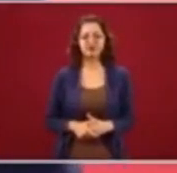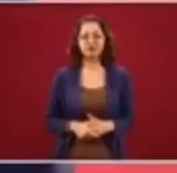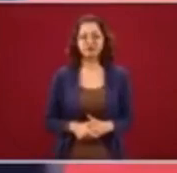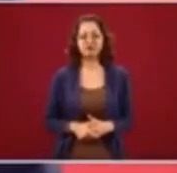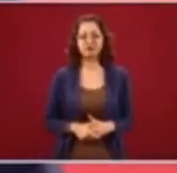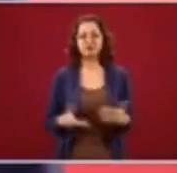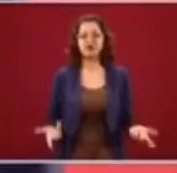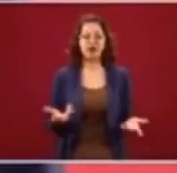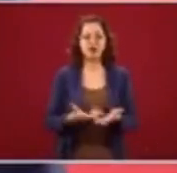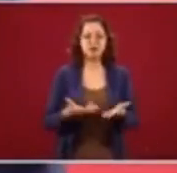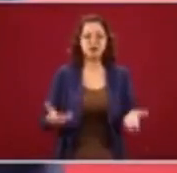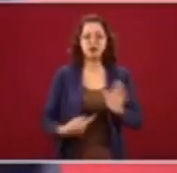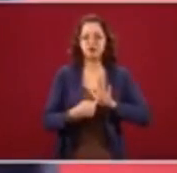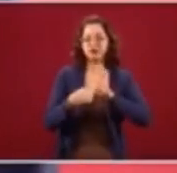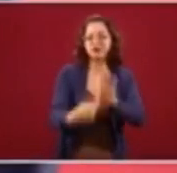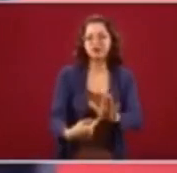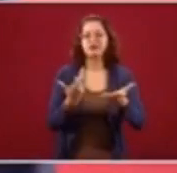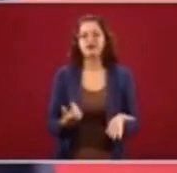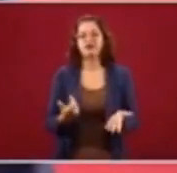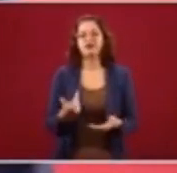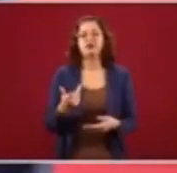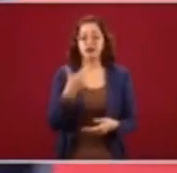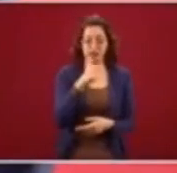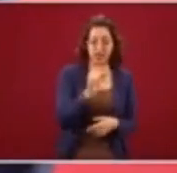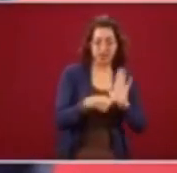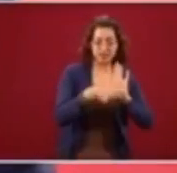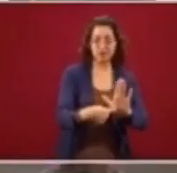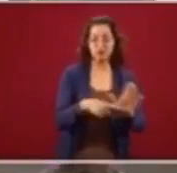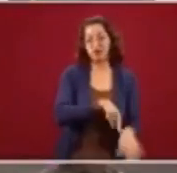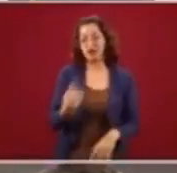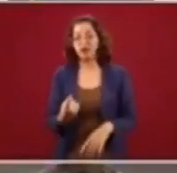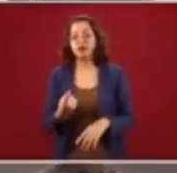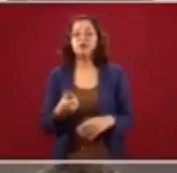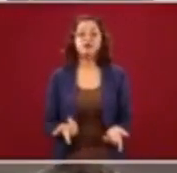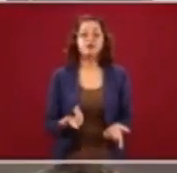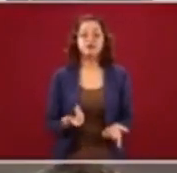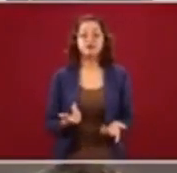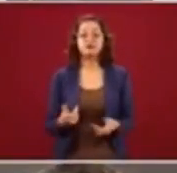demostrado en el caso del gas y